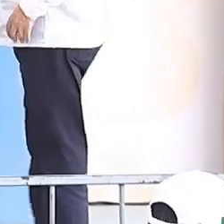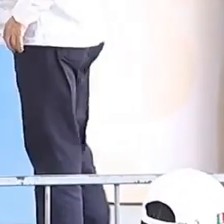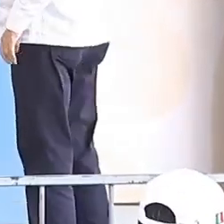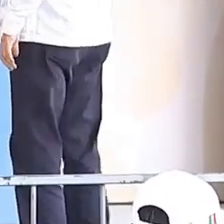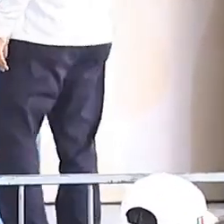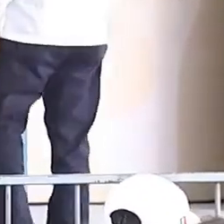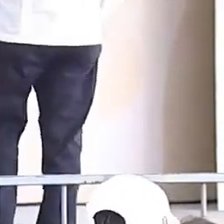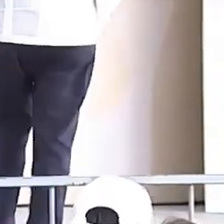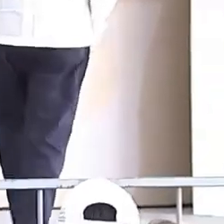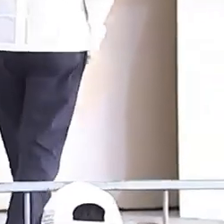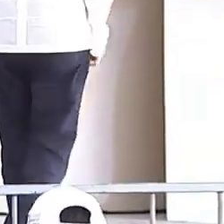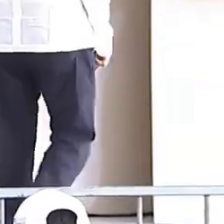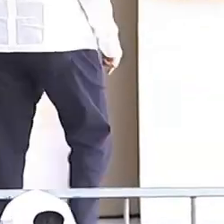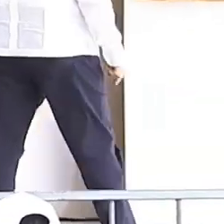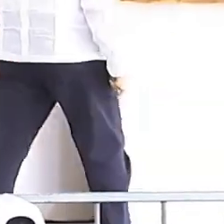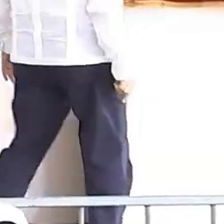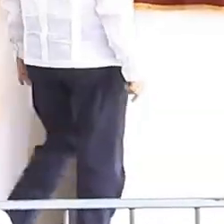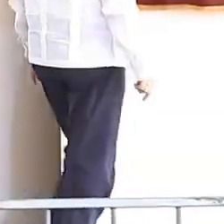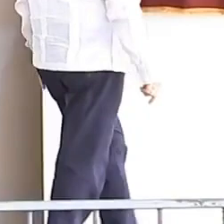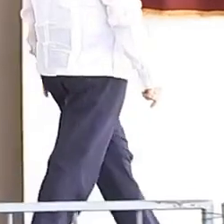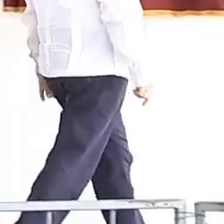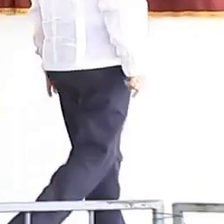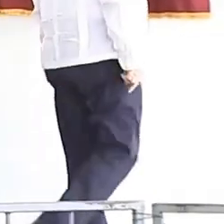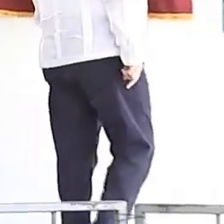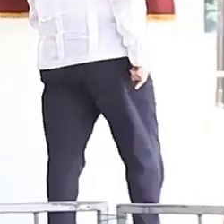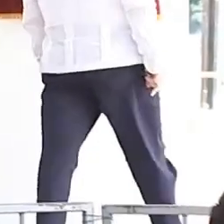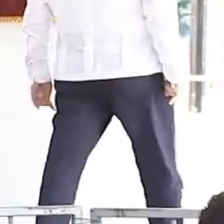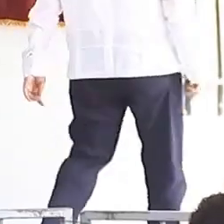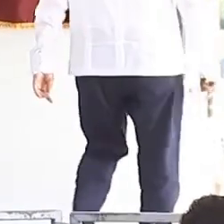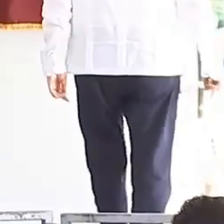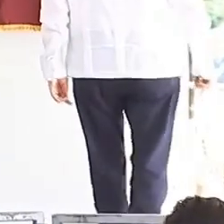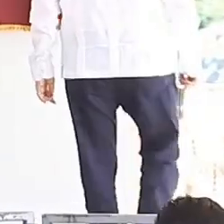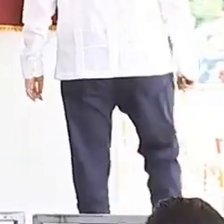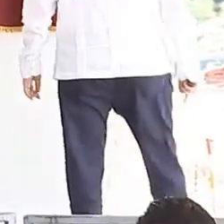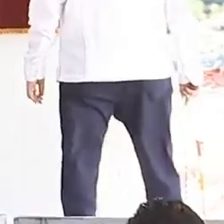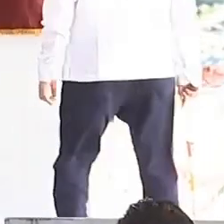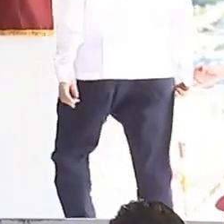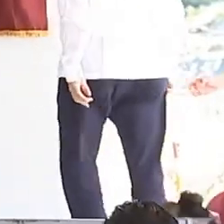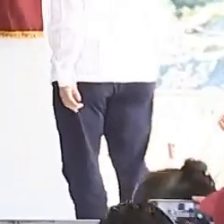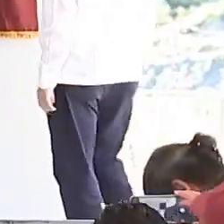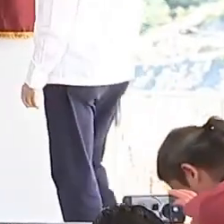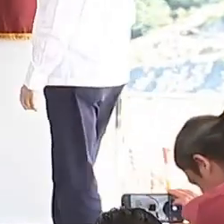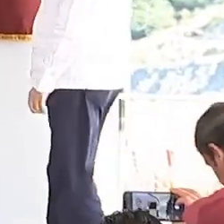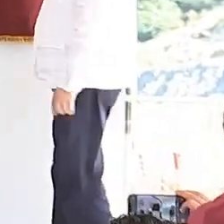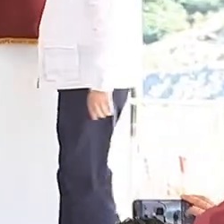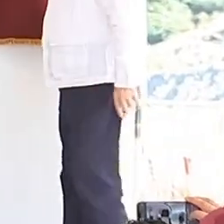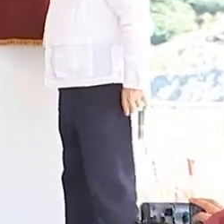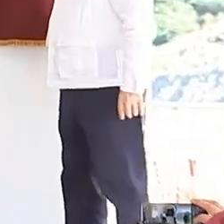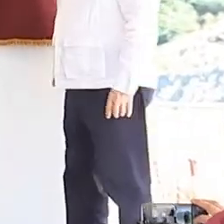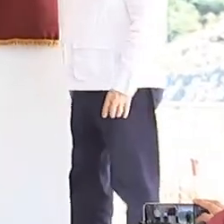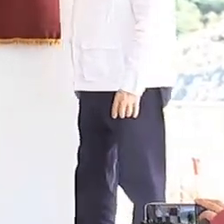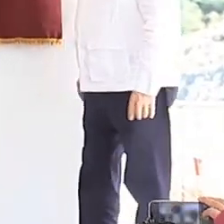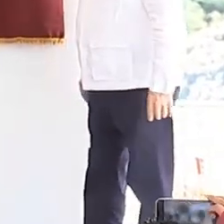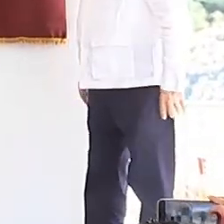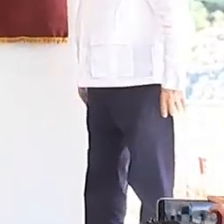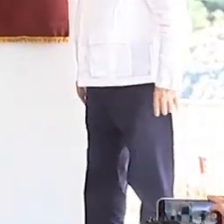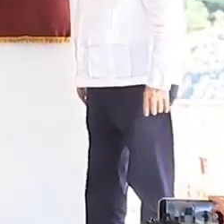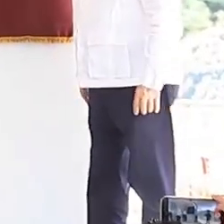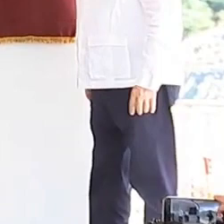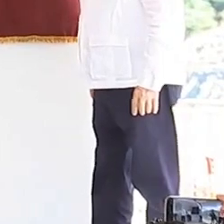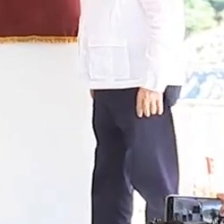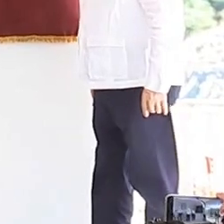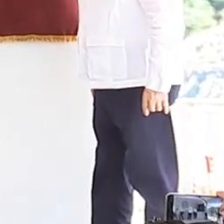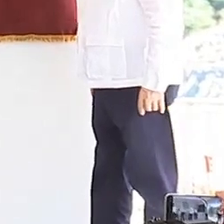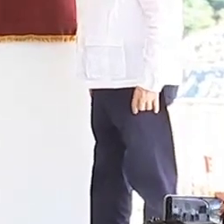Cargo del presidente constitucional de los Estados Unidos mexicanos, licenciado Andrés Manuel López Obrador, el gobernador constitucional del estado de